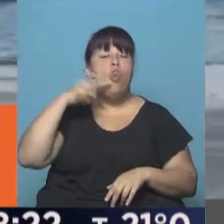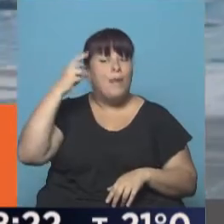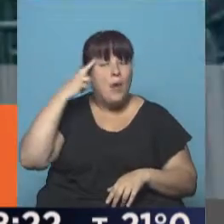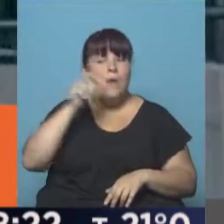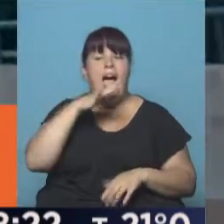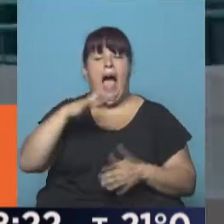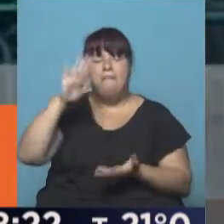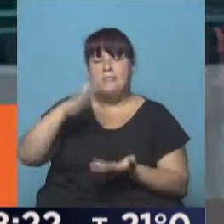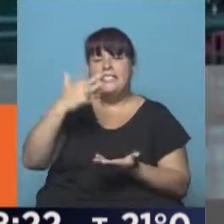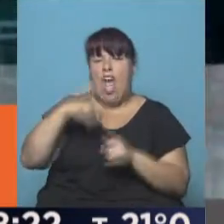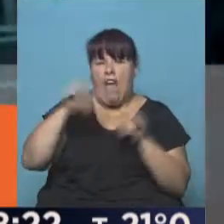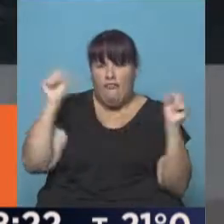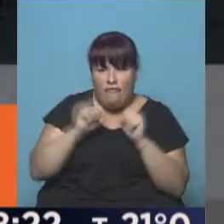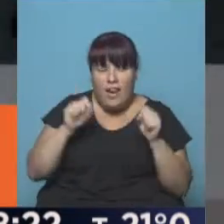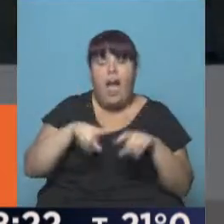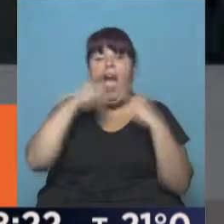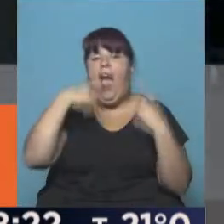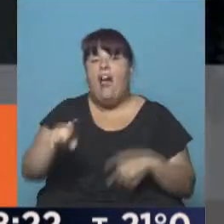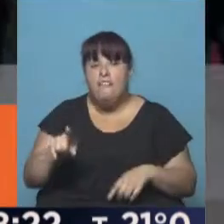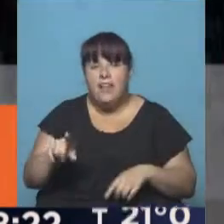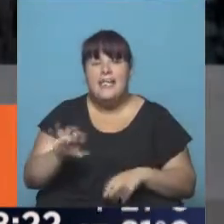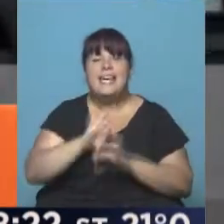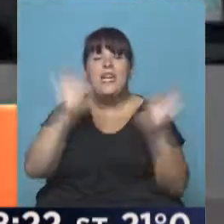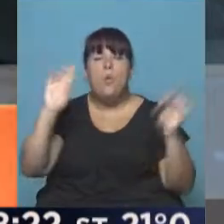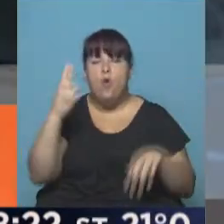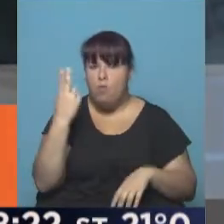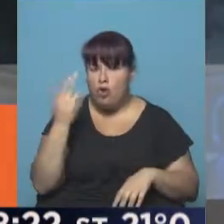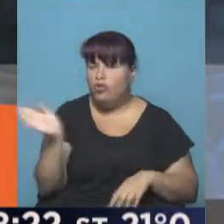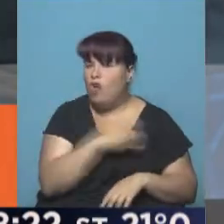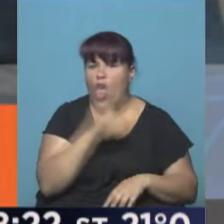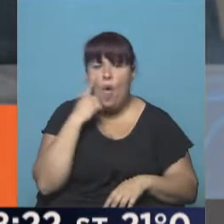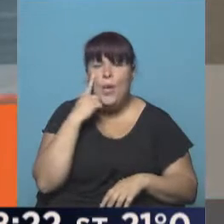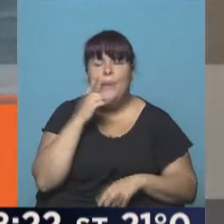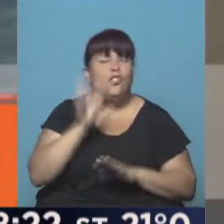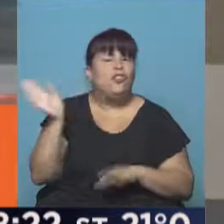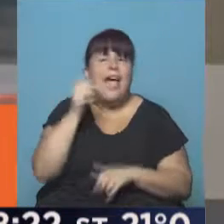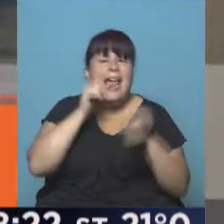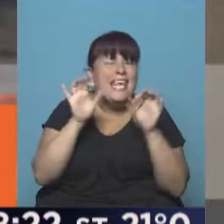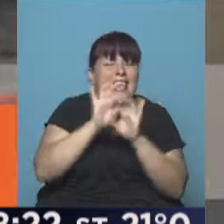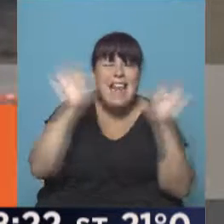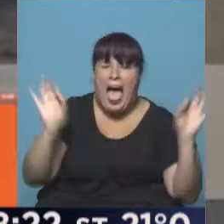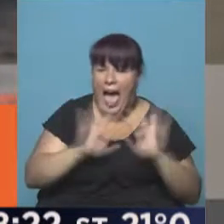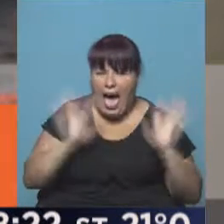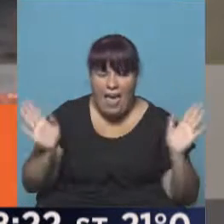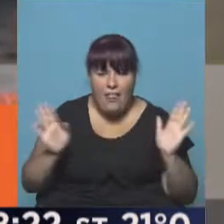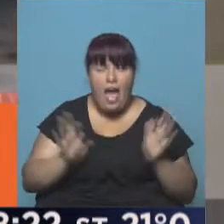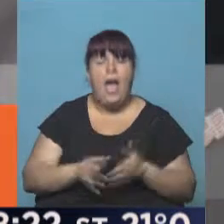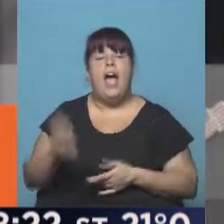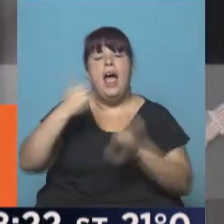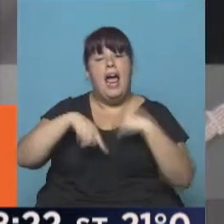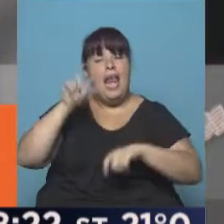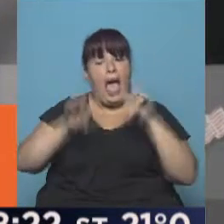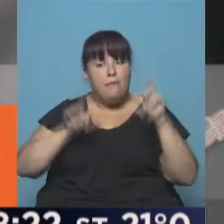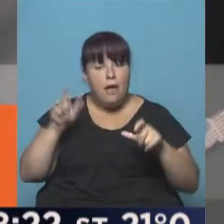aguas de menos de 5 grados. El resultado, ningún muerto, ninguna persona ni siquiera herida con un rasguño. Mientras que la